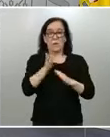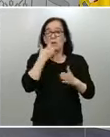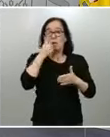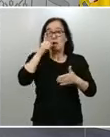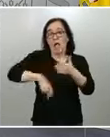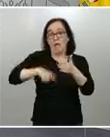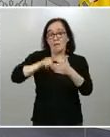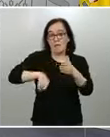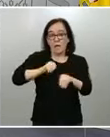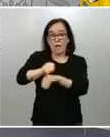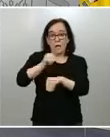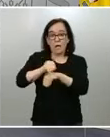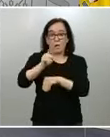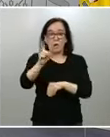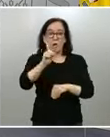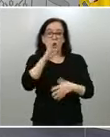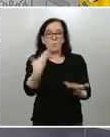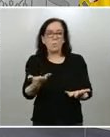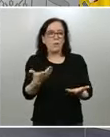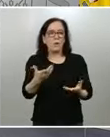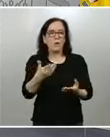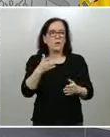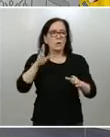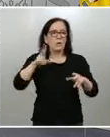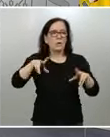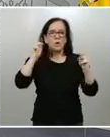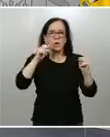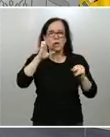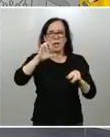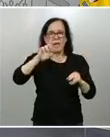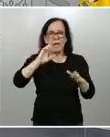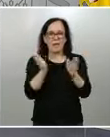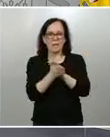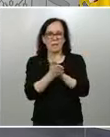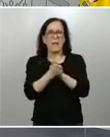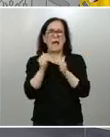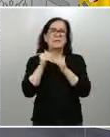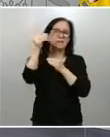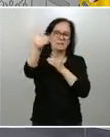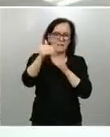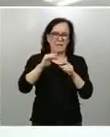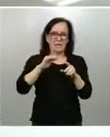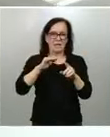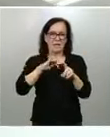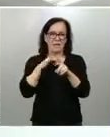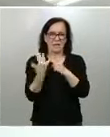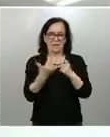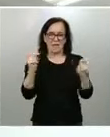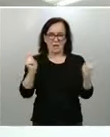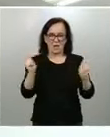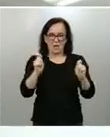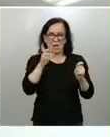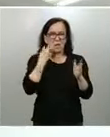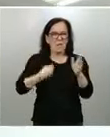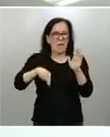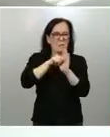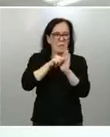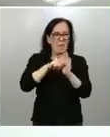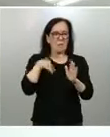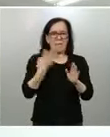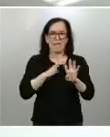previsto y como es que su última prorrogar los erte más allá del estado alarma si nos puede confirmar que esto es una medida este tipo va a ir mañana al consumo ministros